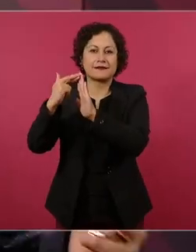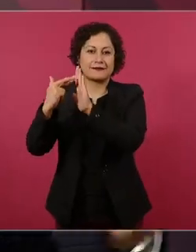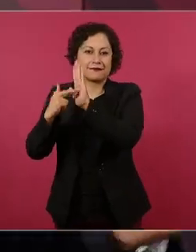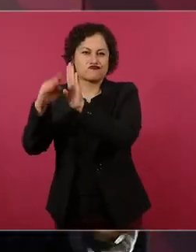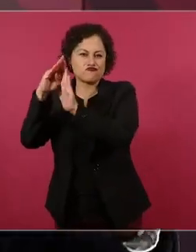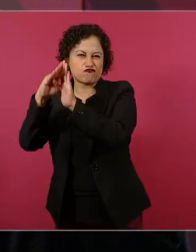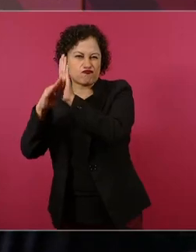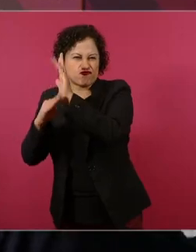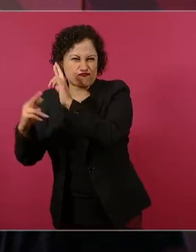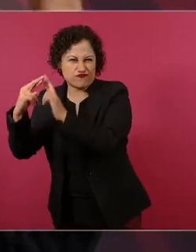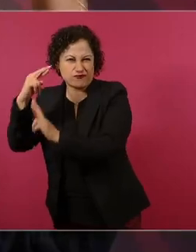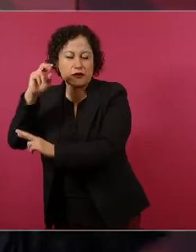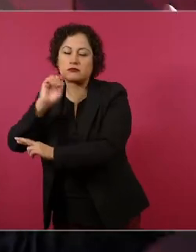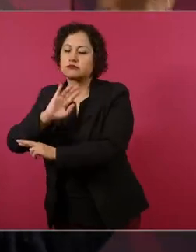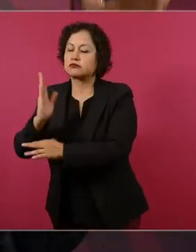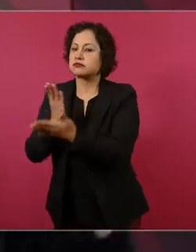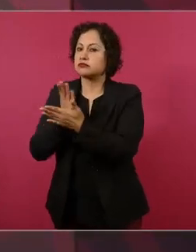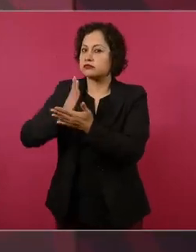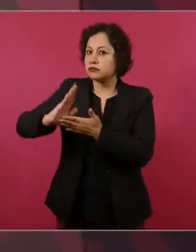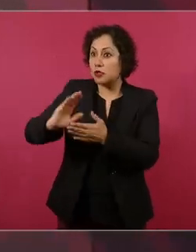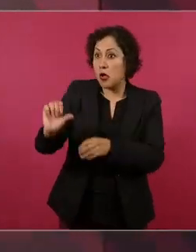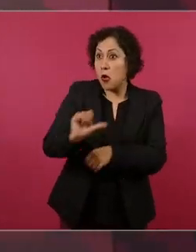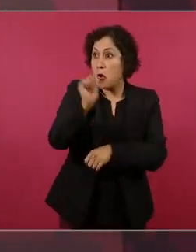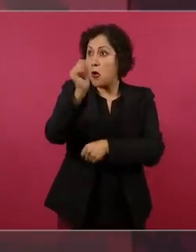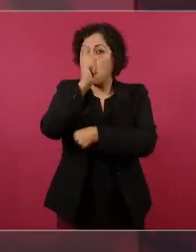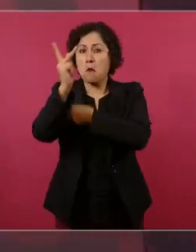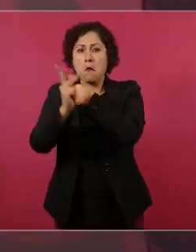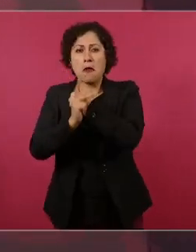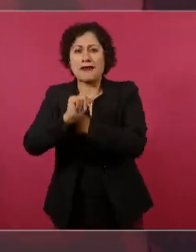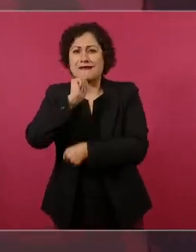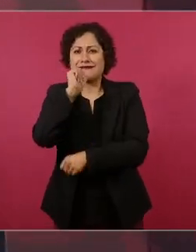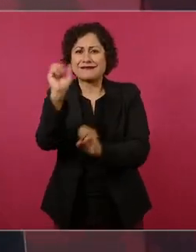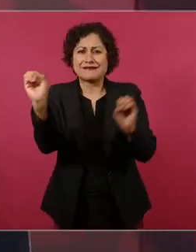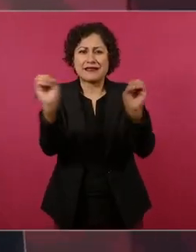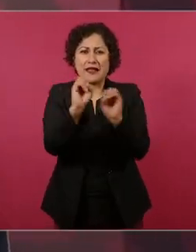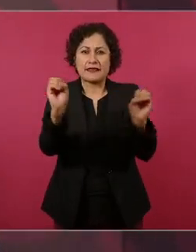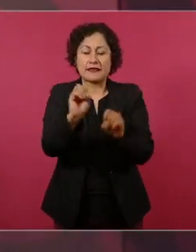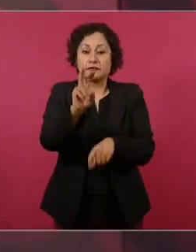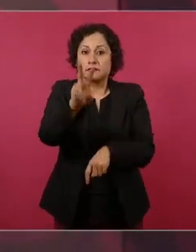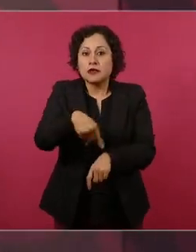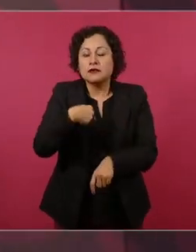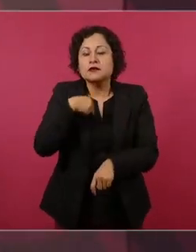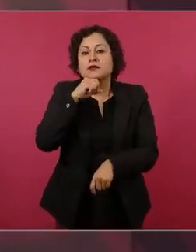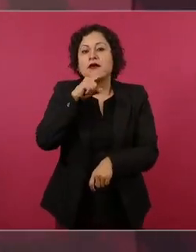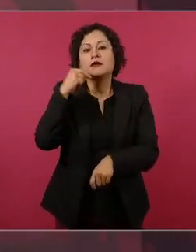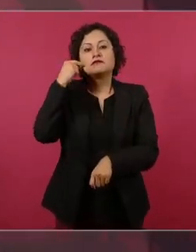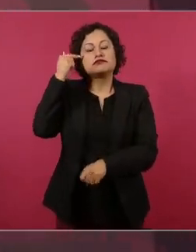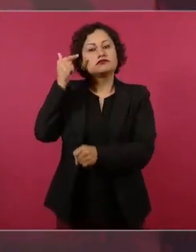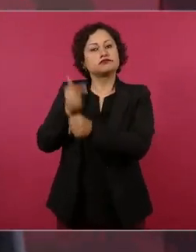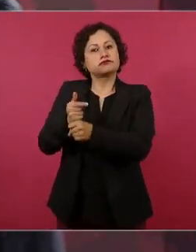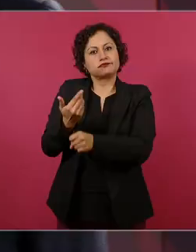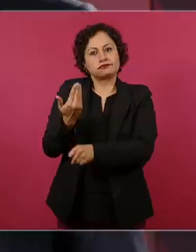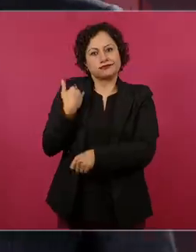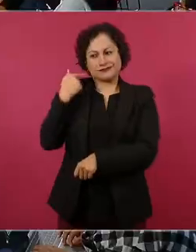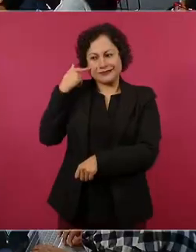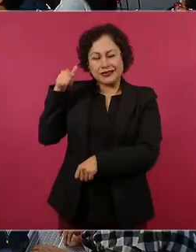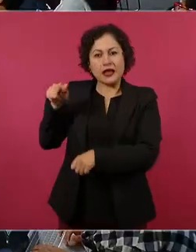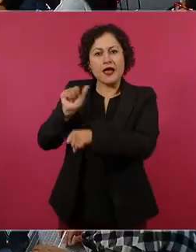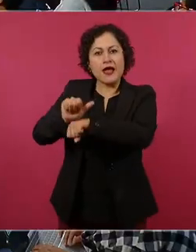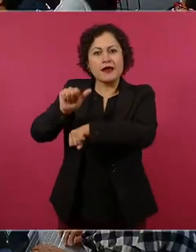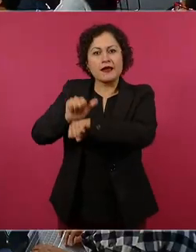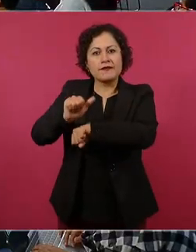Hace poco también me platicaban, yo no sabía, en Argentina tienen una